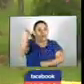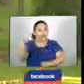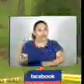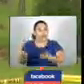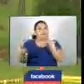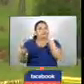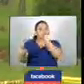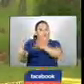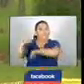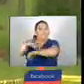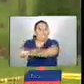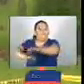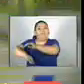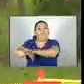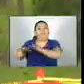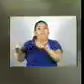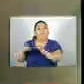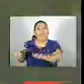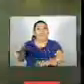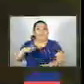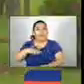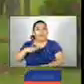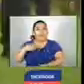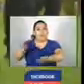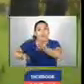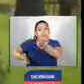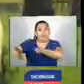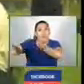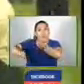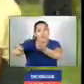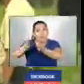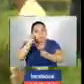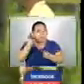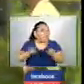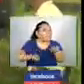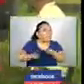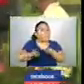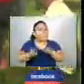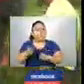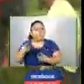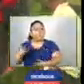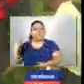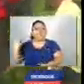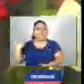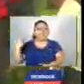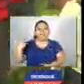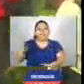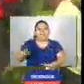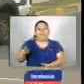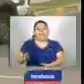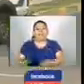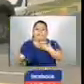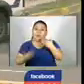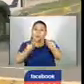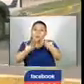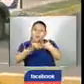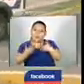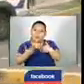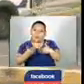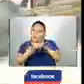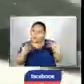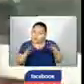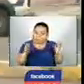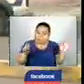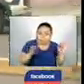fue capturado y también se le decomisó el vehículo en el que se estaba transportando. El director de la policía sostiene que una reunión